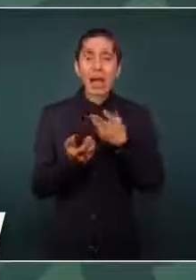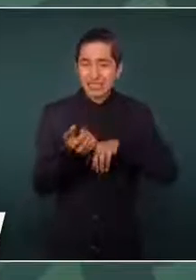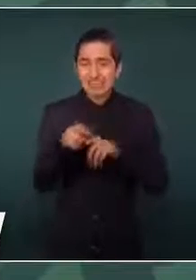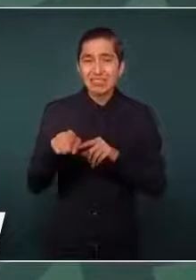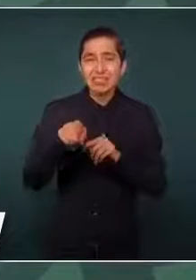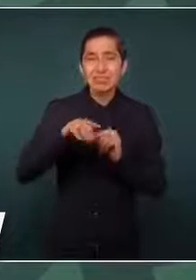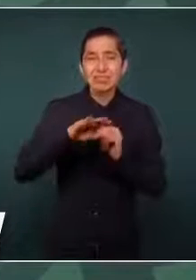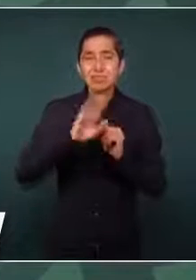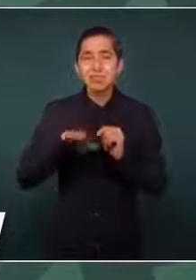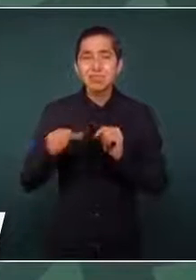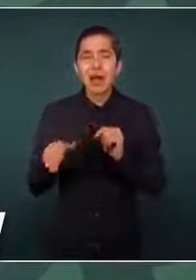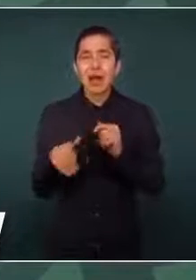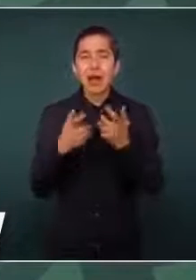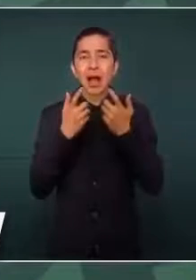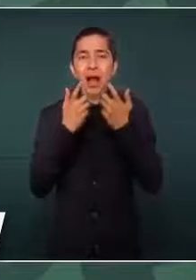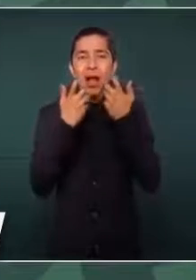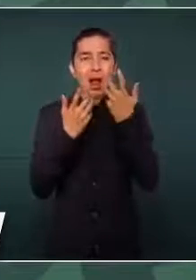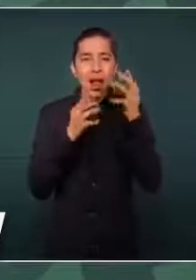atentado.